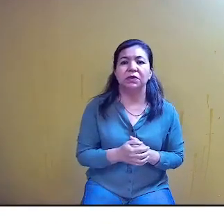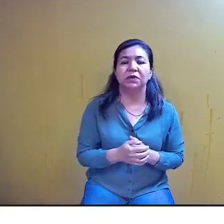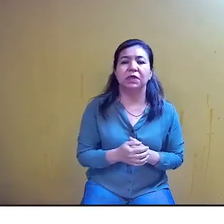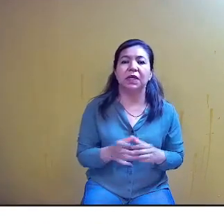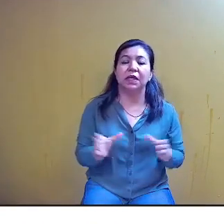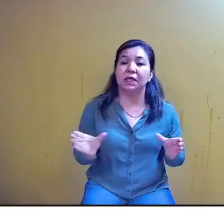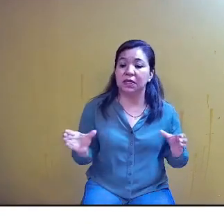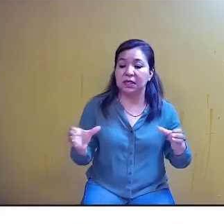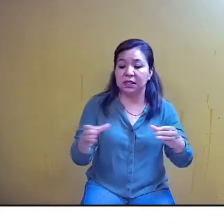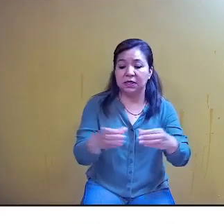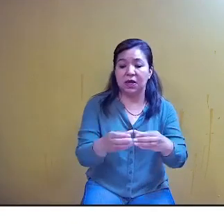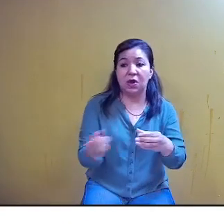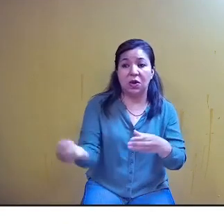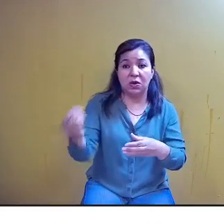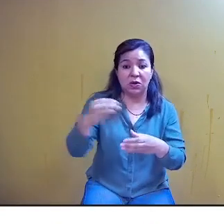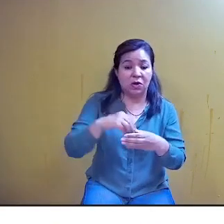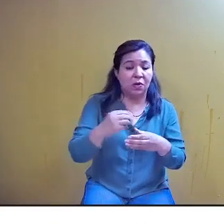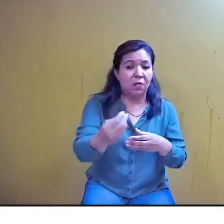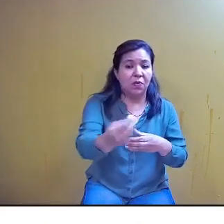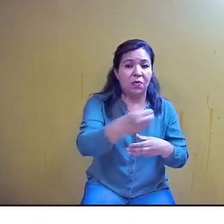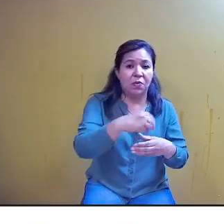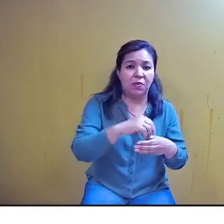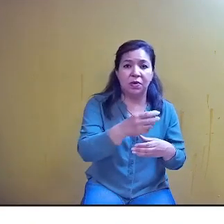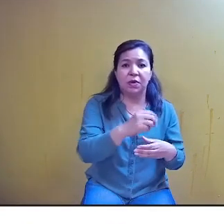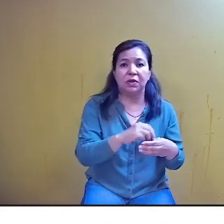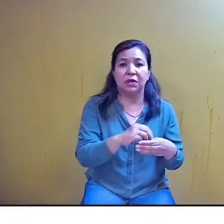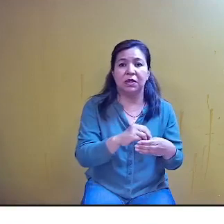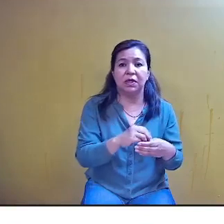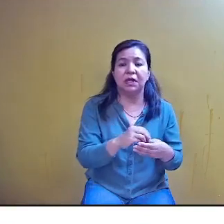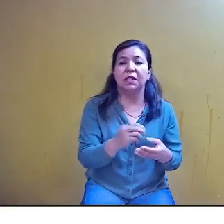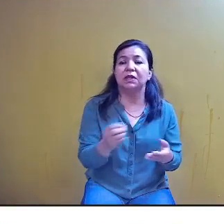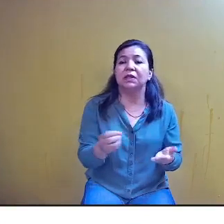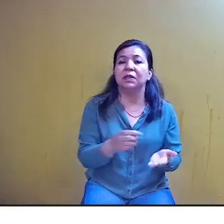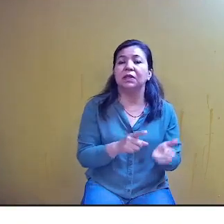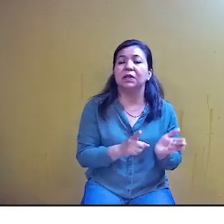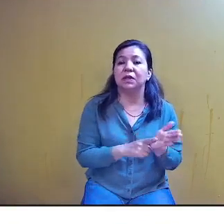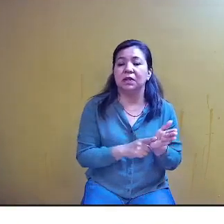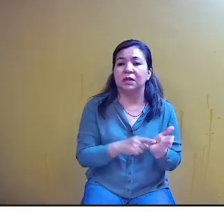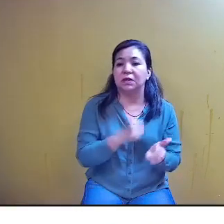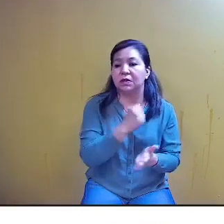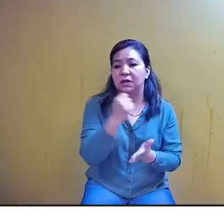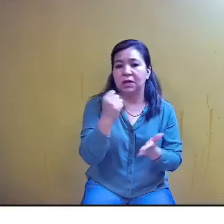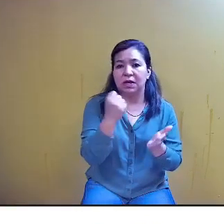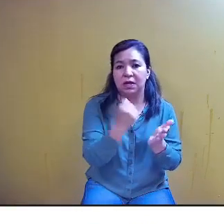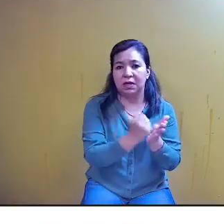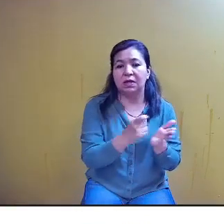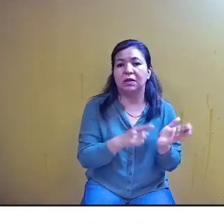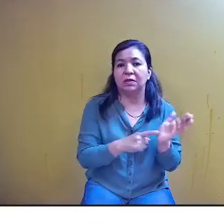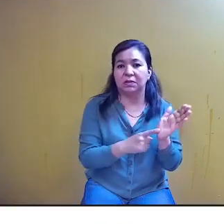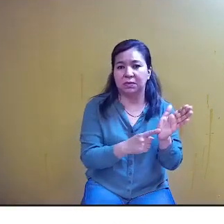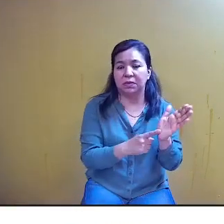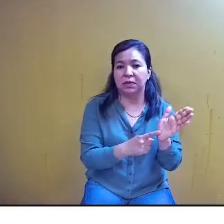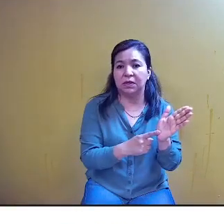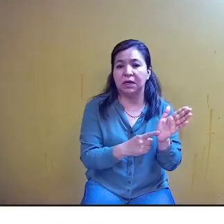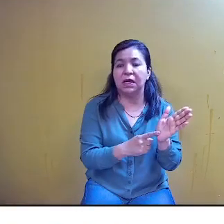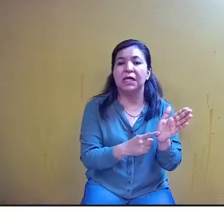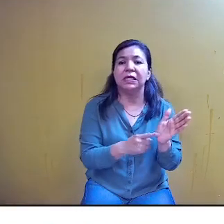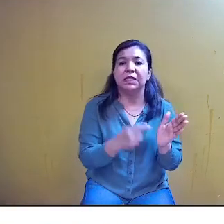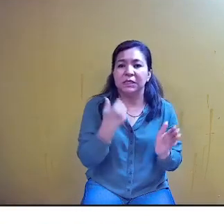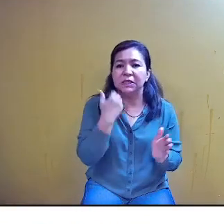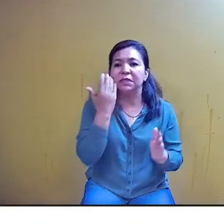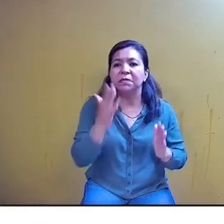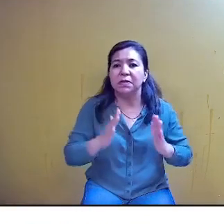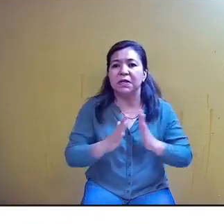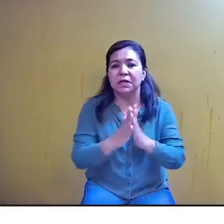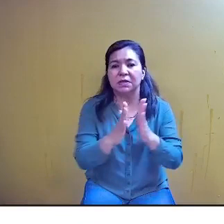de las pruebas ofrecidas por las partes, se acreditó la calidad del denunciado como aspirante a obtener la candidatura a presidente municipal de